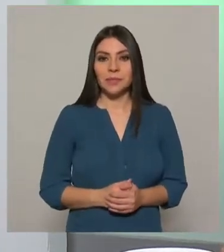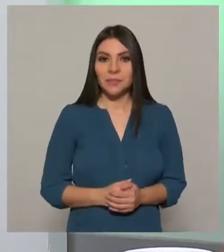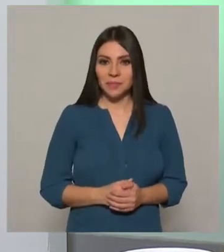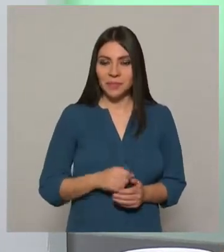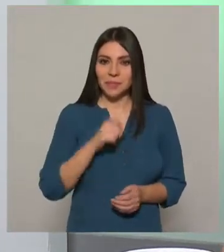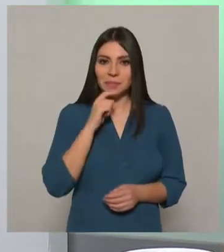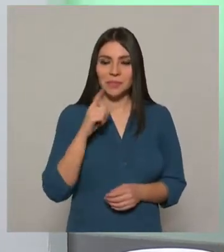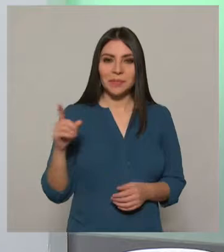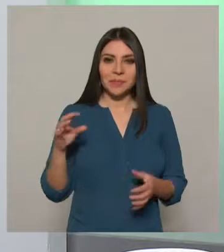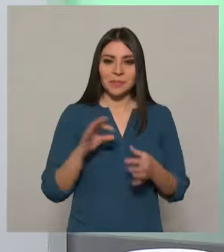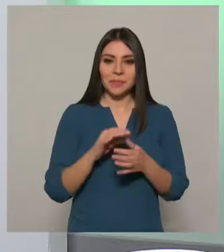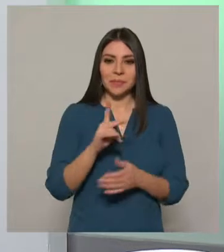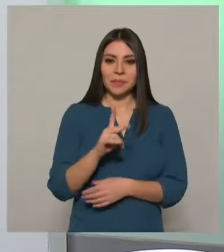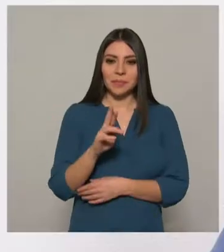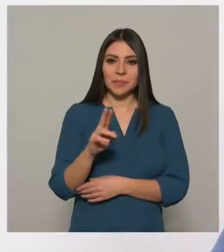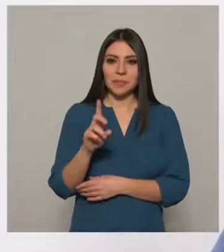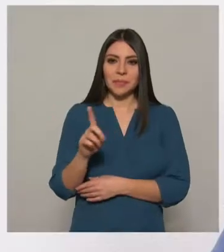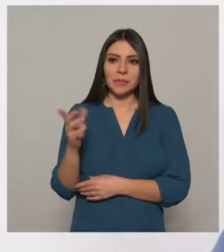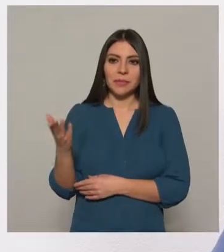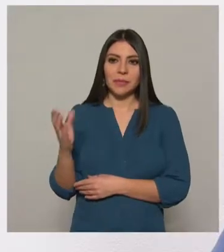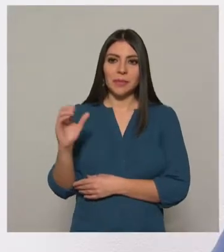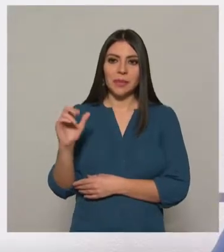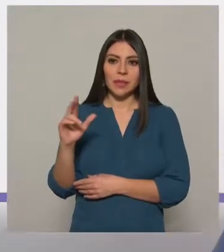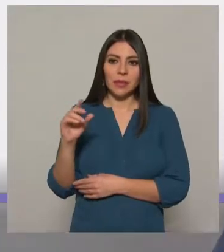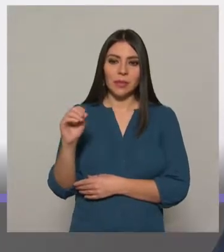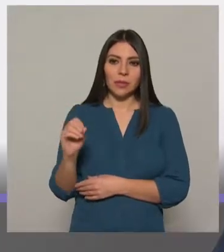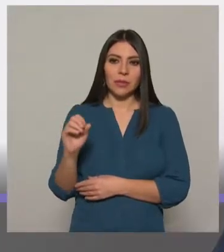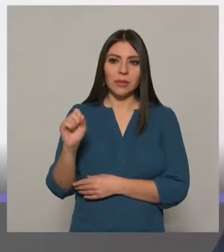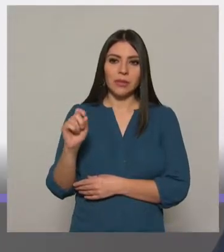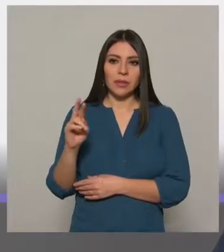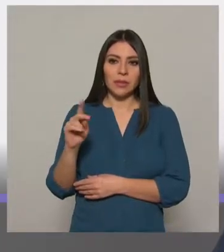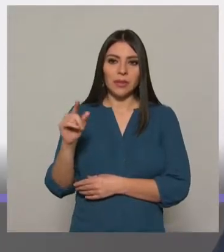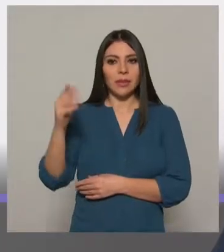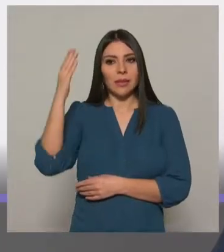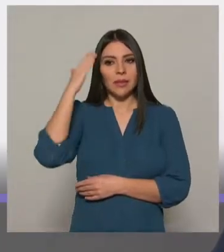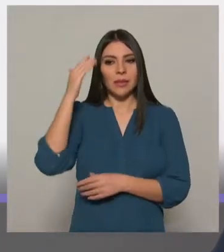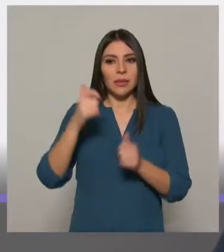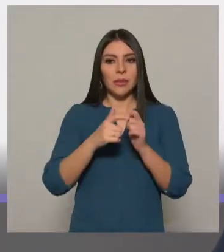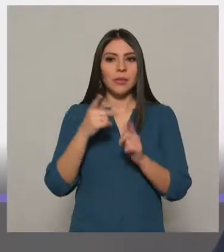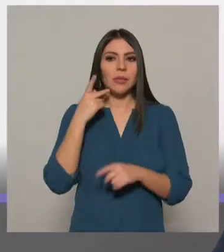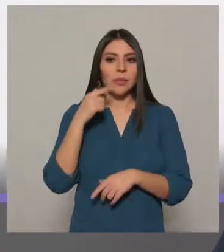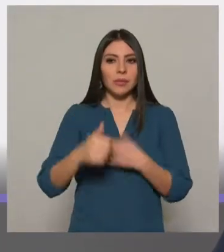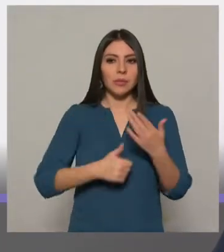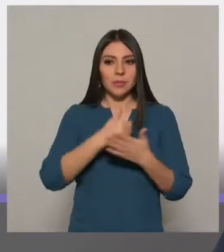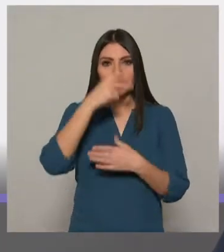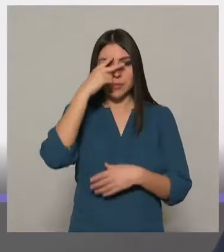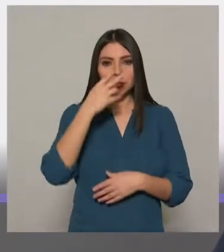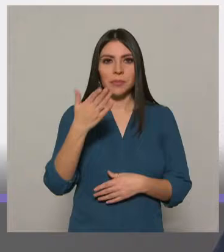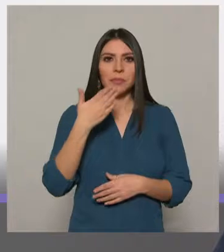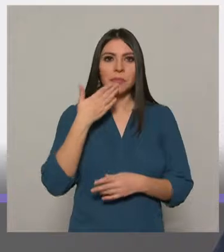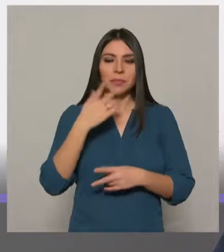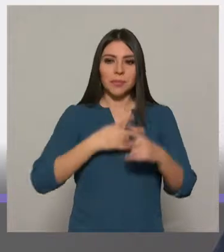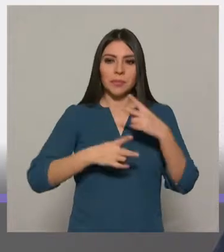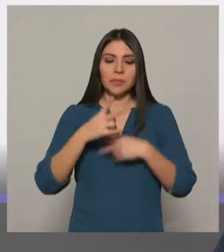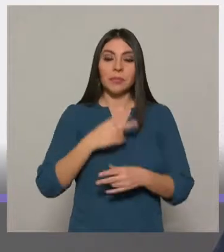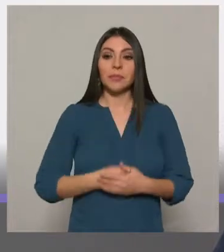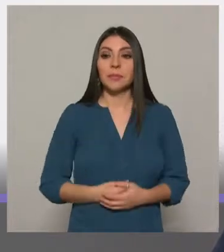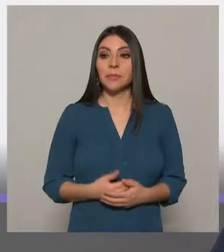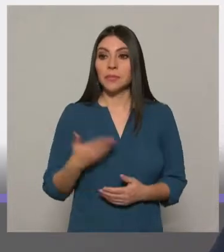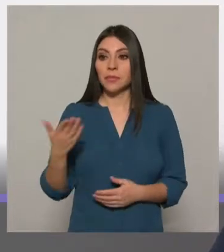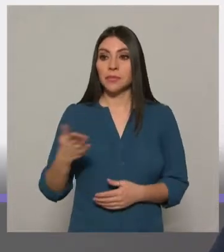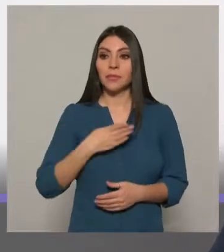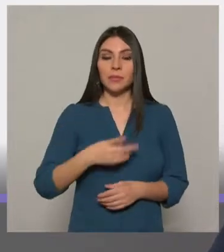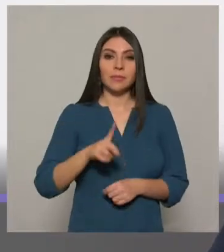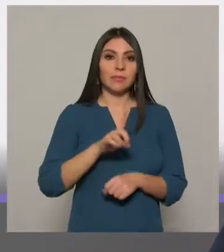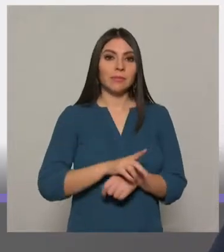del PRD a Carlos Estrada, él es dirigente de este partido en la Ciudad de México. Bienvenido. Buenos días, felicidades por el programa y por abrir